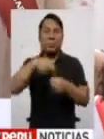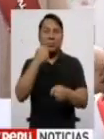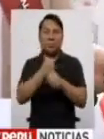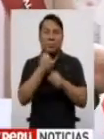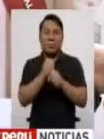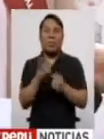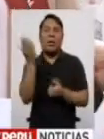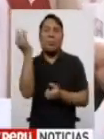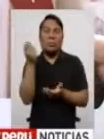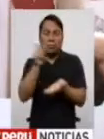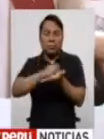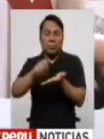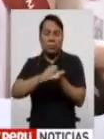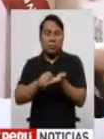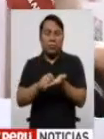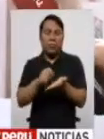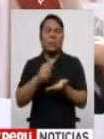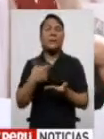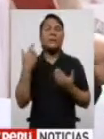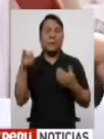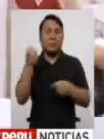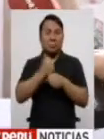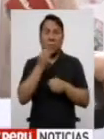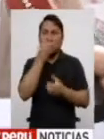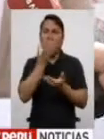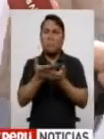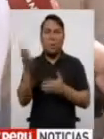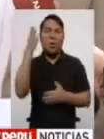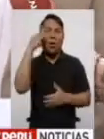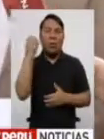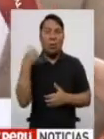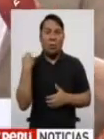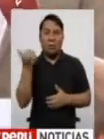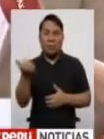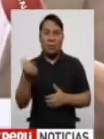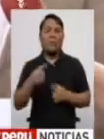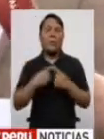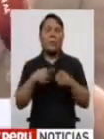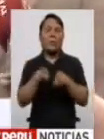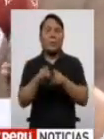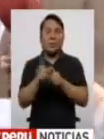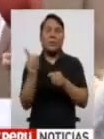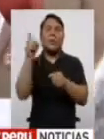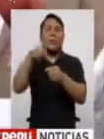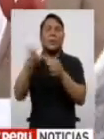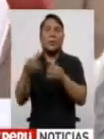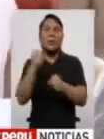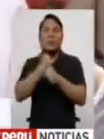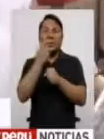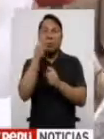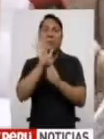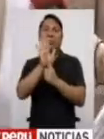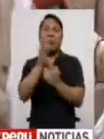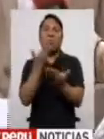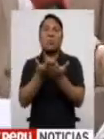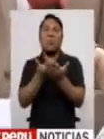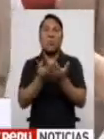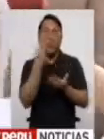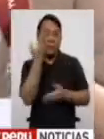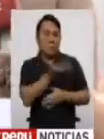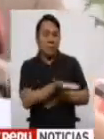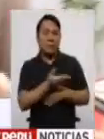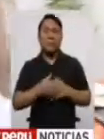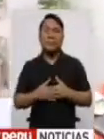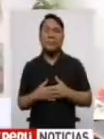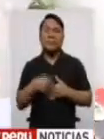planilla, trabajando, es un buen muchacho. Justamente acá está su desempeño. ¿Y está trabajando en